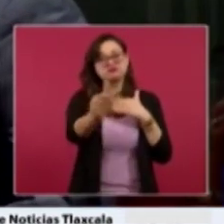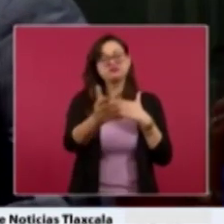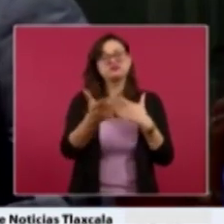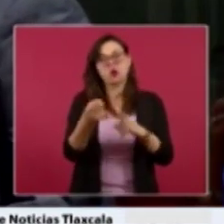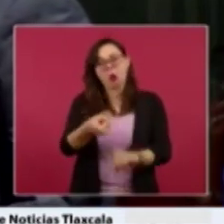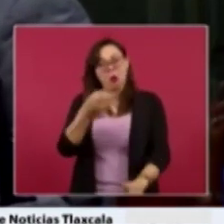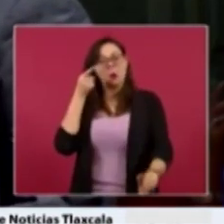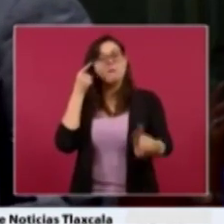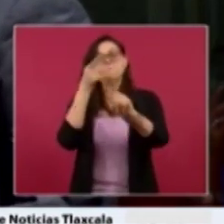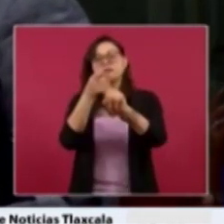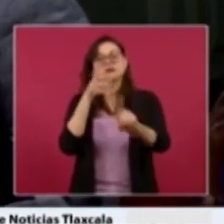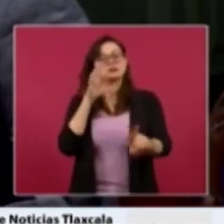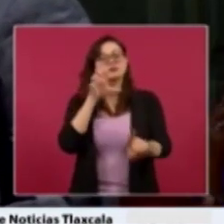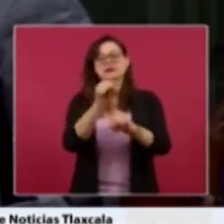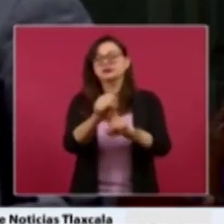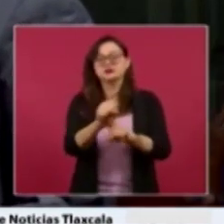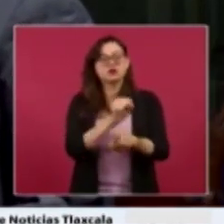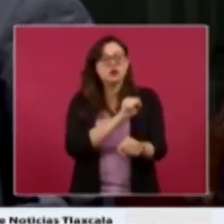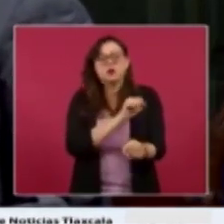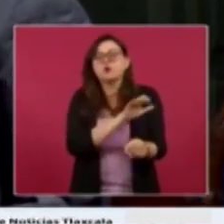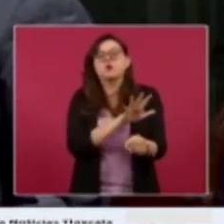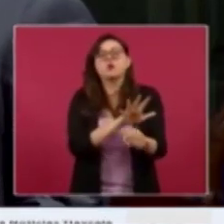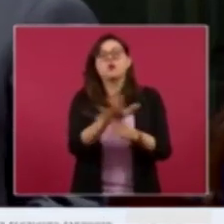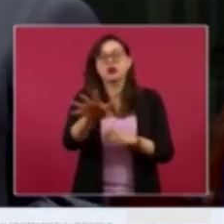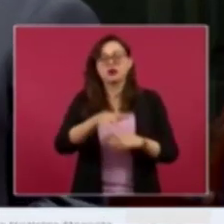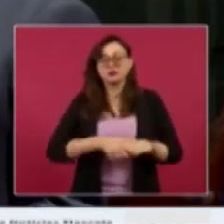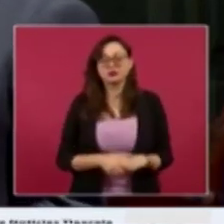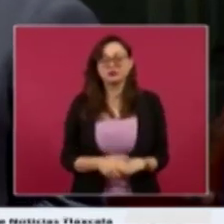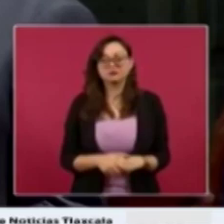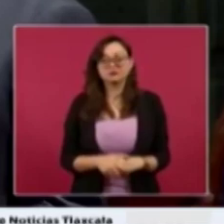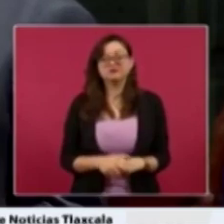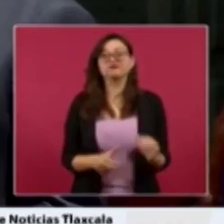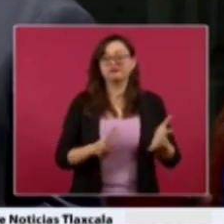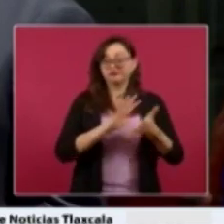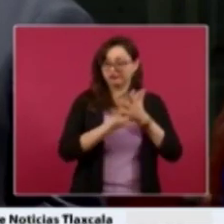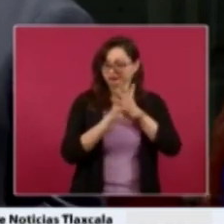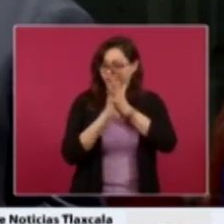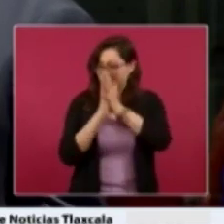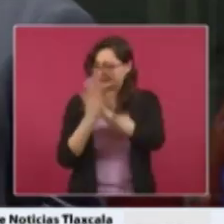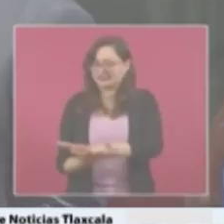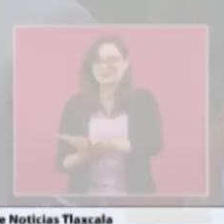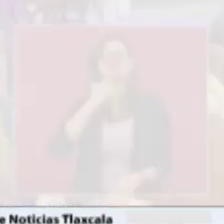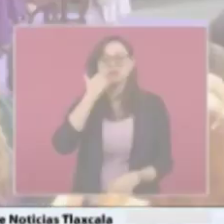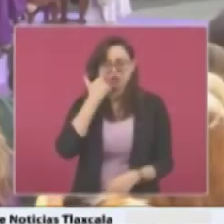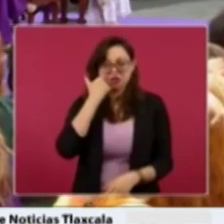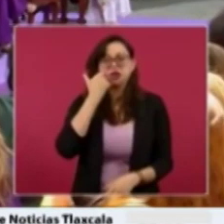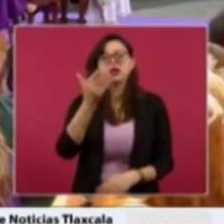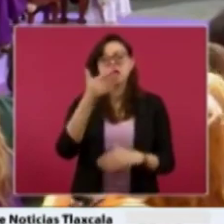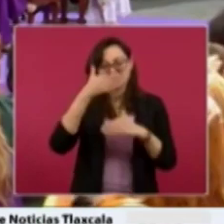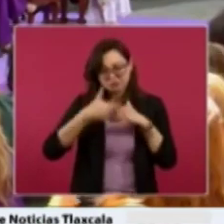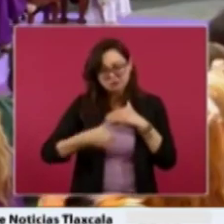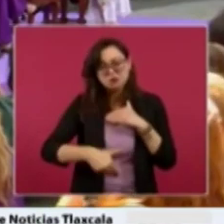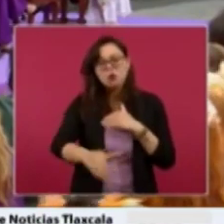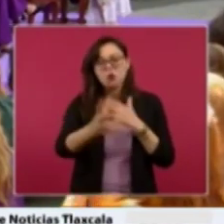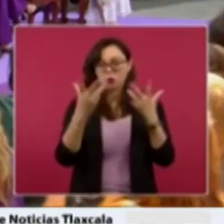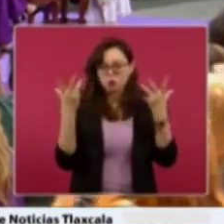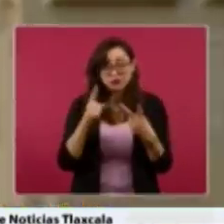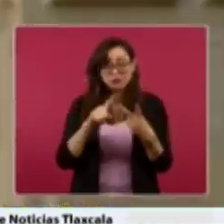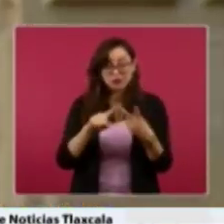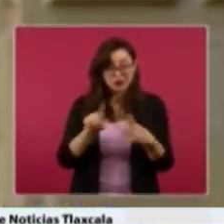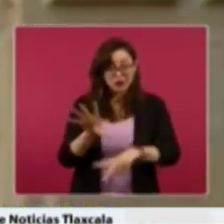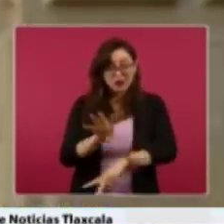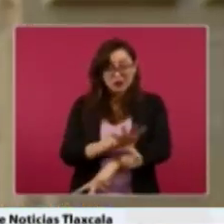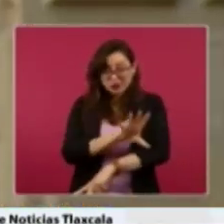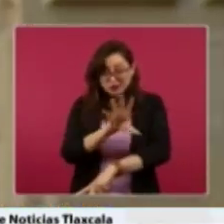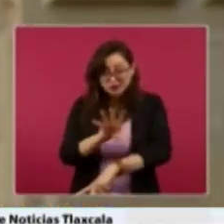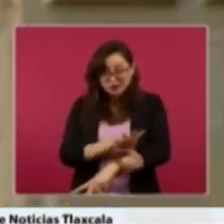objetivo es el consolidar la transformación del país. Por su parte, la secretaria de Seguridad y